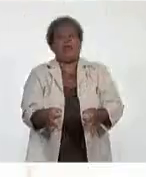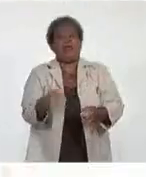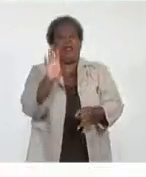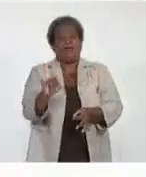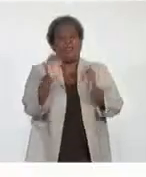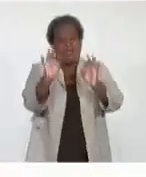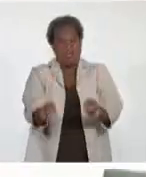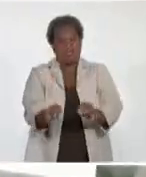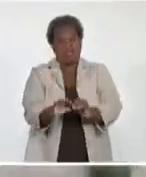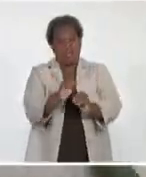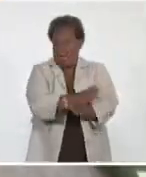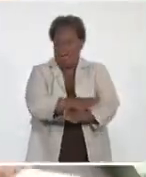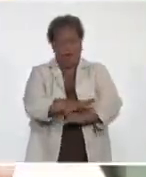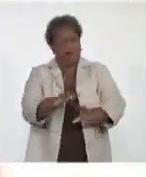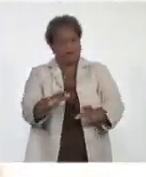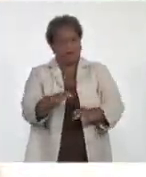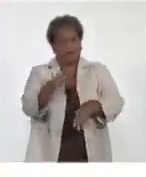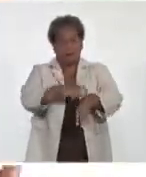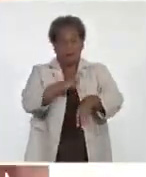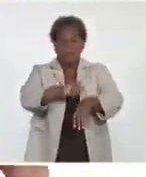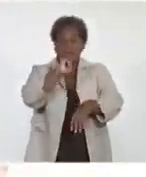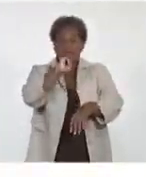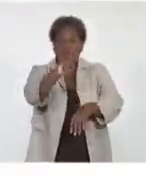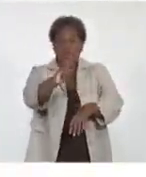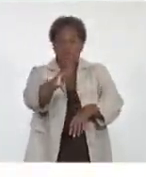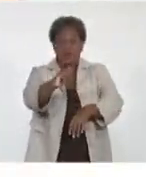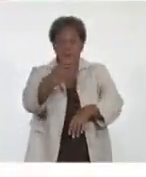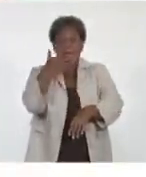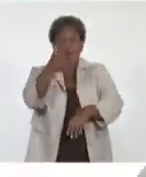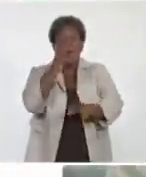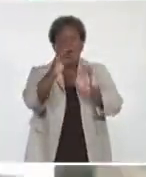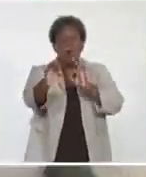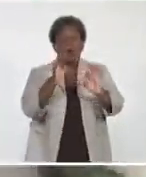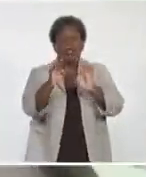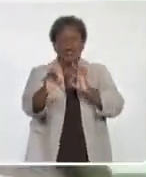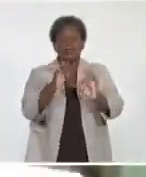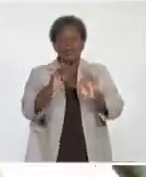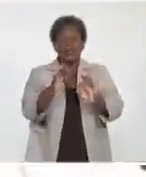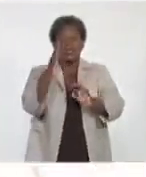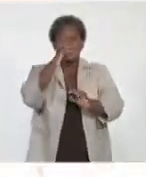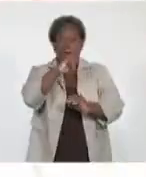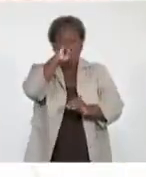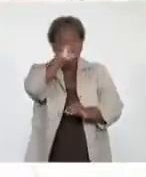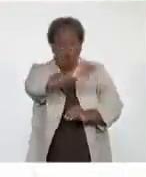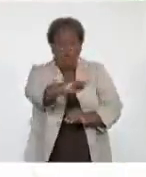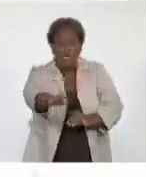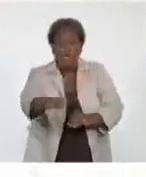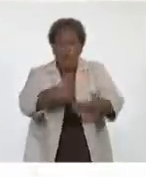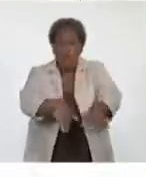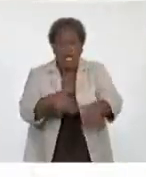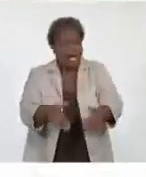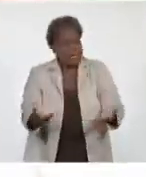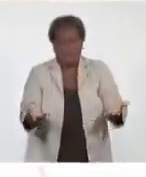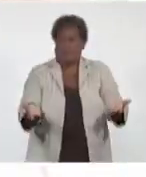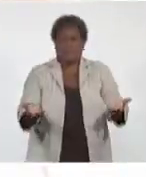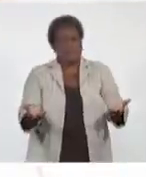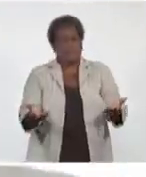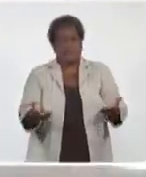es. Son tiempos difíciles donde lo mejor es cuidarse y no exponer lo más valioso del ser humano. En zonas rojas y